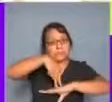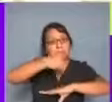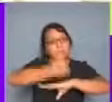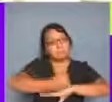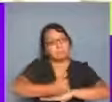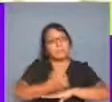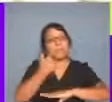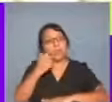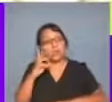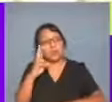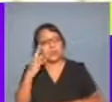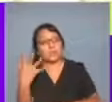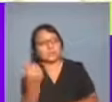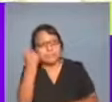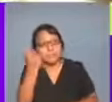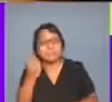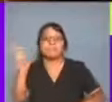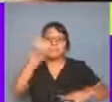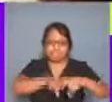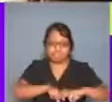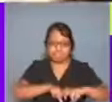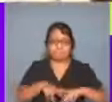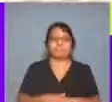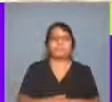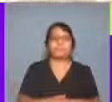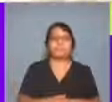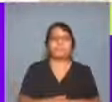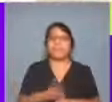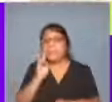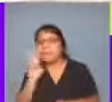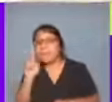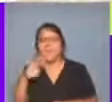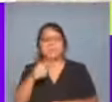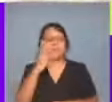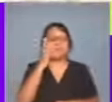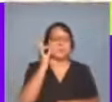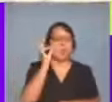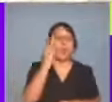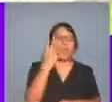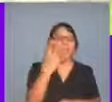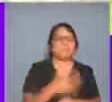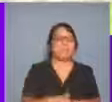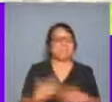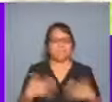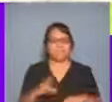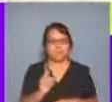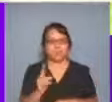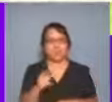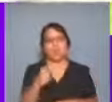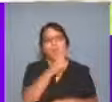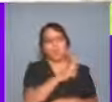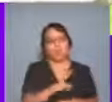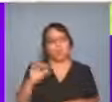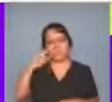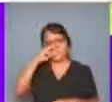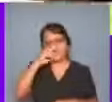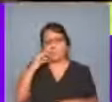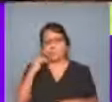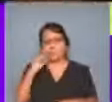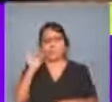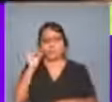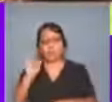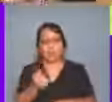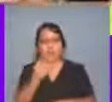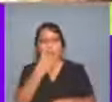hay así que tiene que esperar y espera ahí está uno ah no cu Ahora hay que cargar un poquito más el tema de la Sub 207 pesos con 45